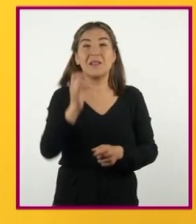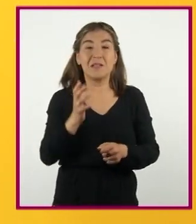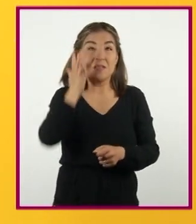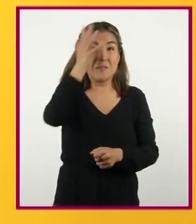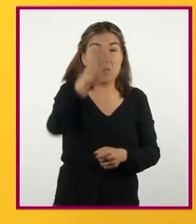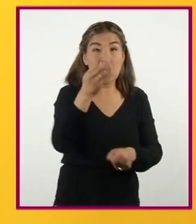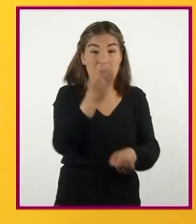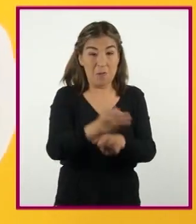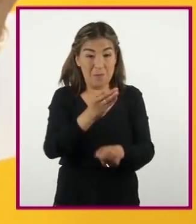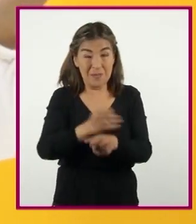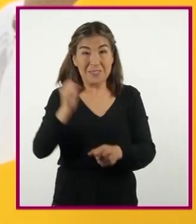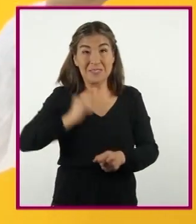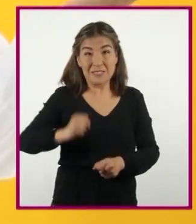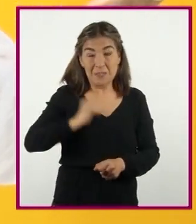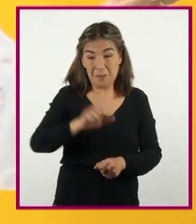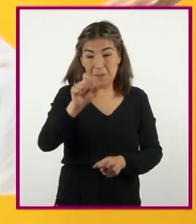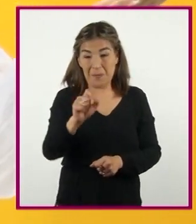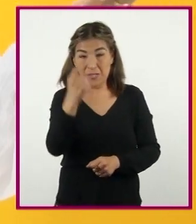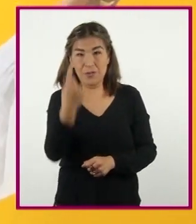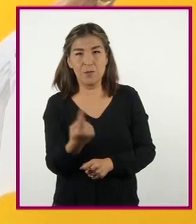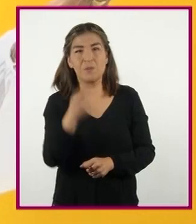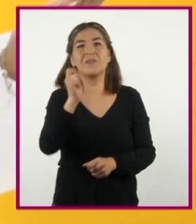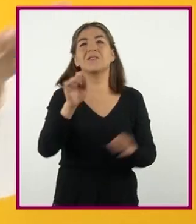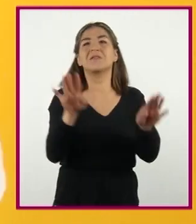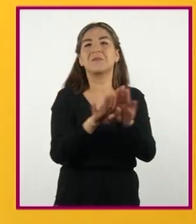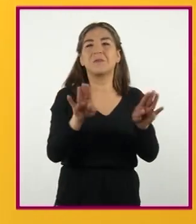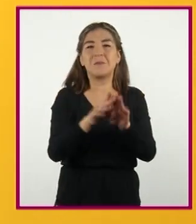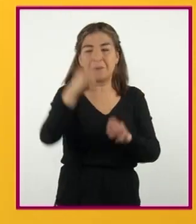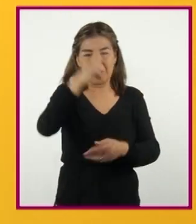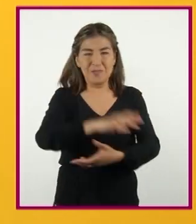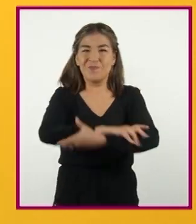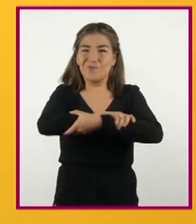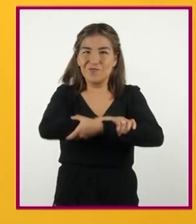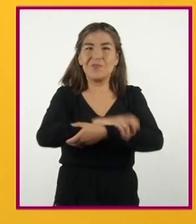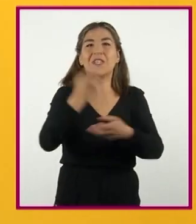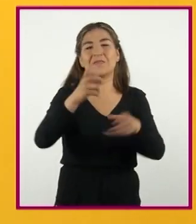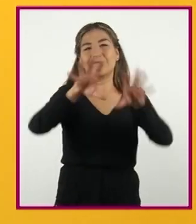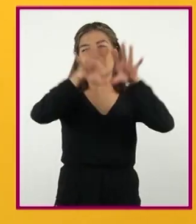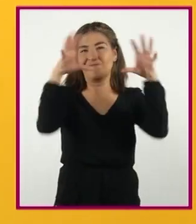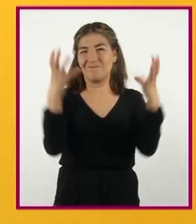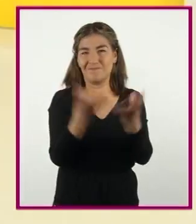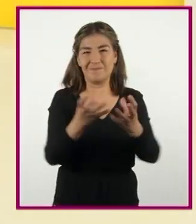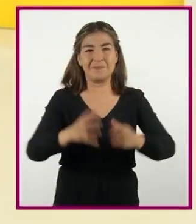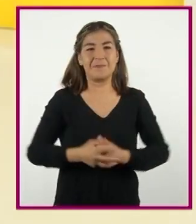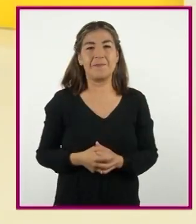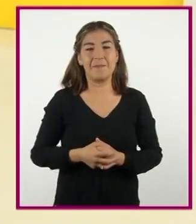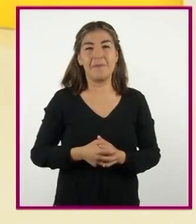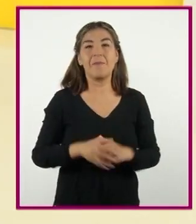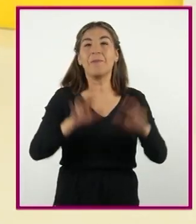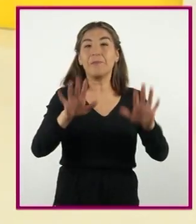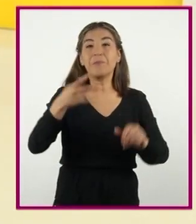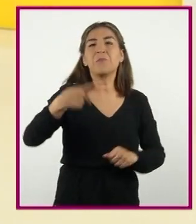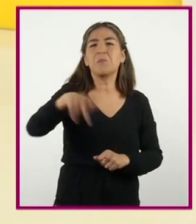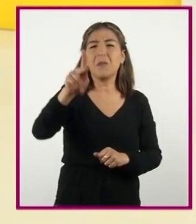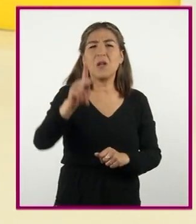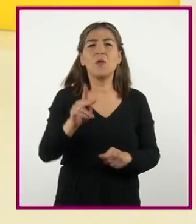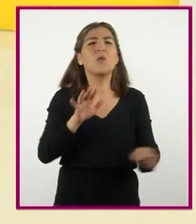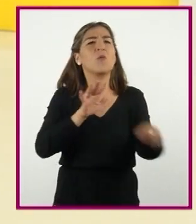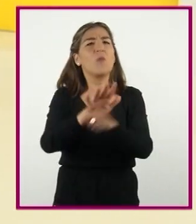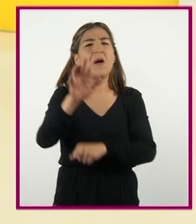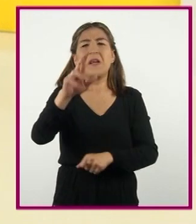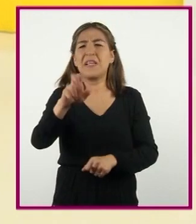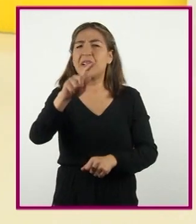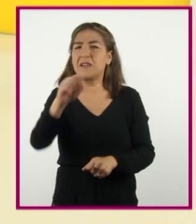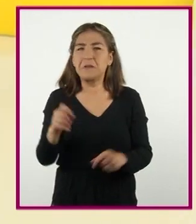siglo XXI nos demandan esfuerzos coordinados a nivel planetario. Pero, ¿de qué retos